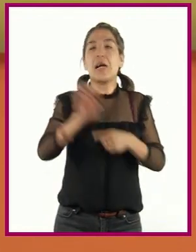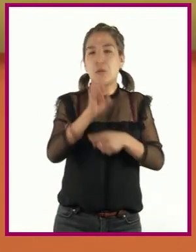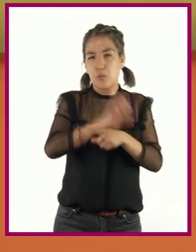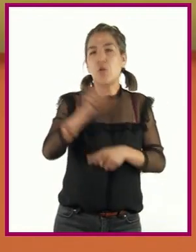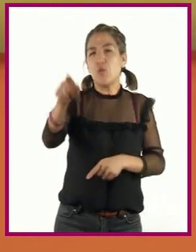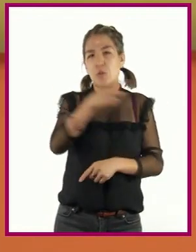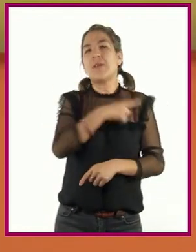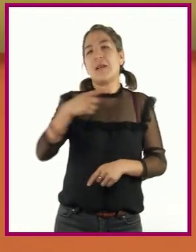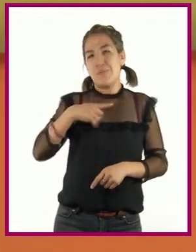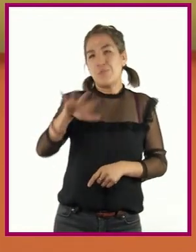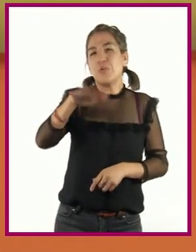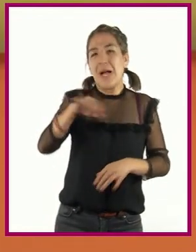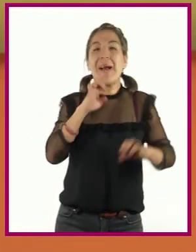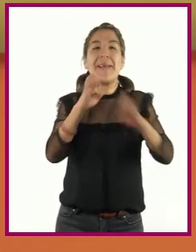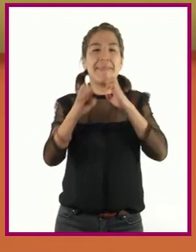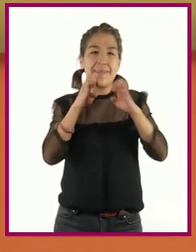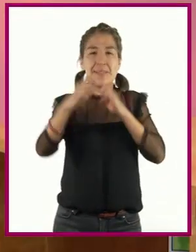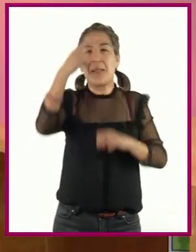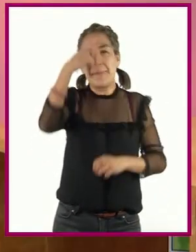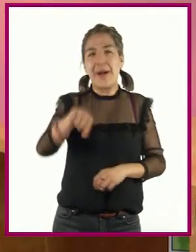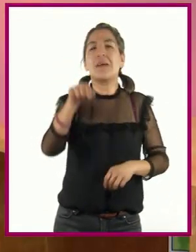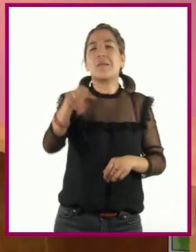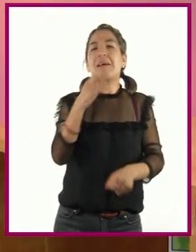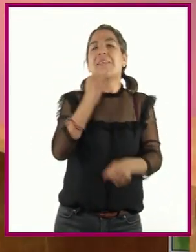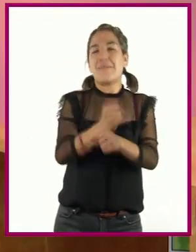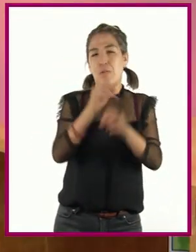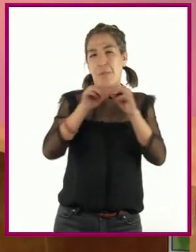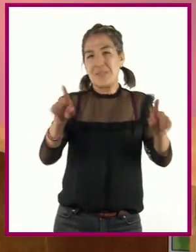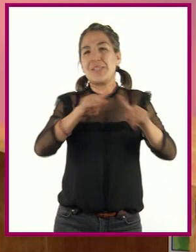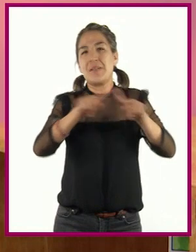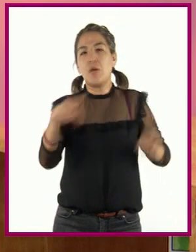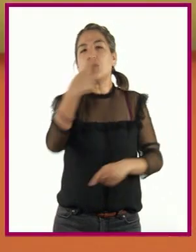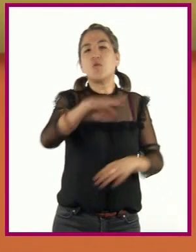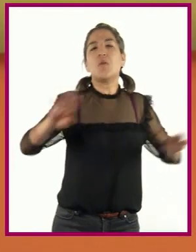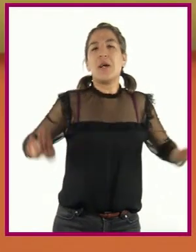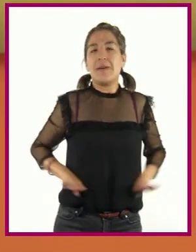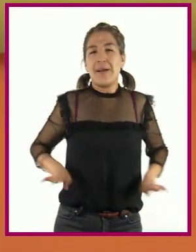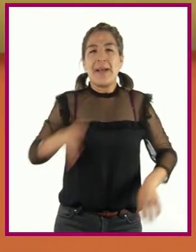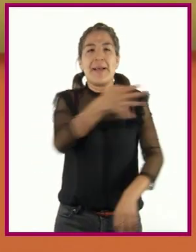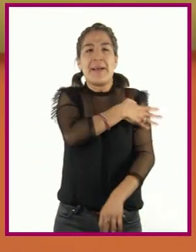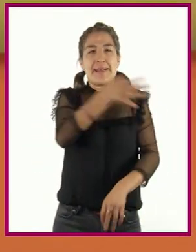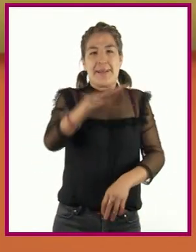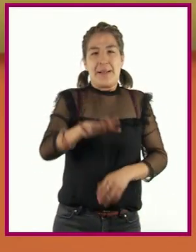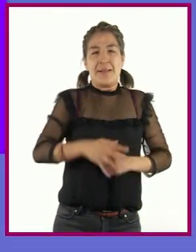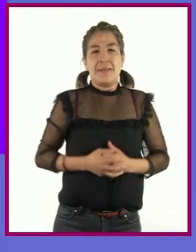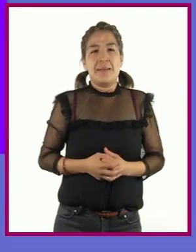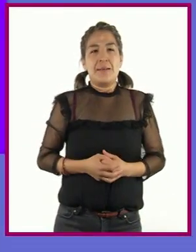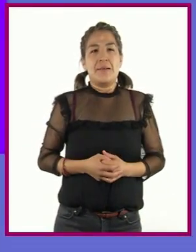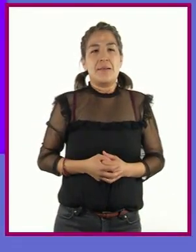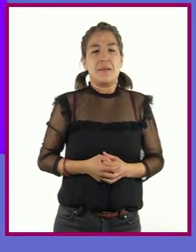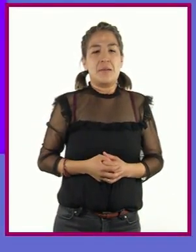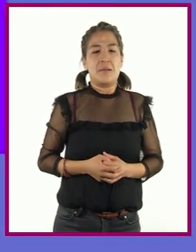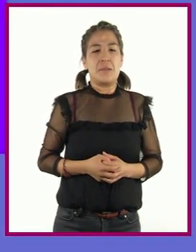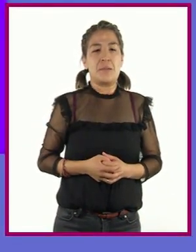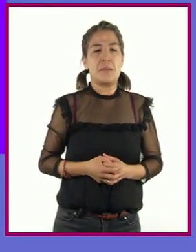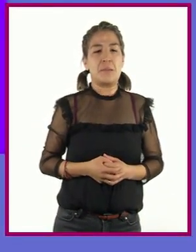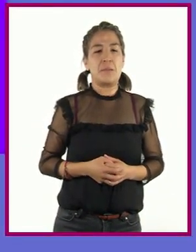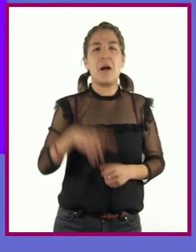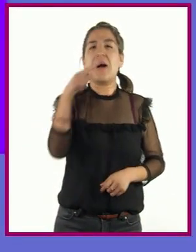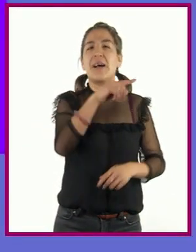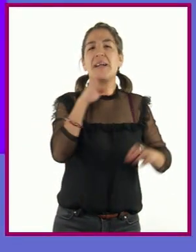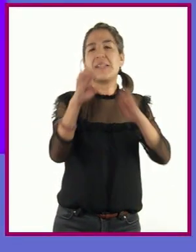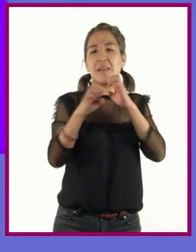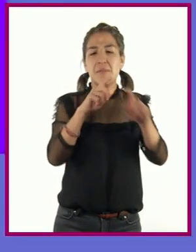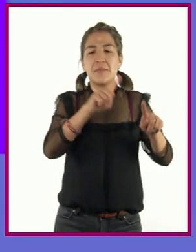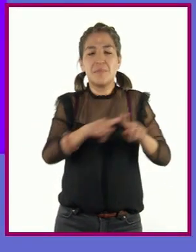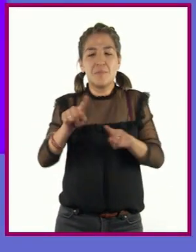entrevistas es otra opción para obtener información. Veamos sus características generales. Las entrevistas son una serie